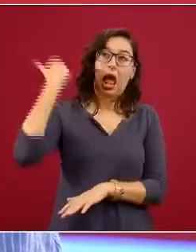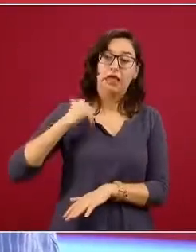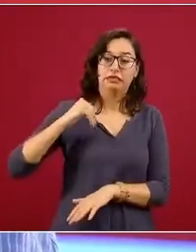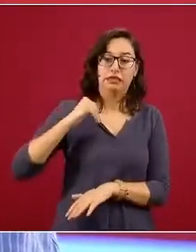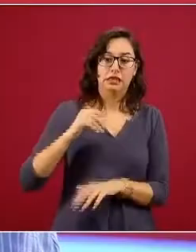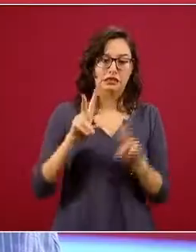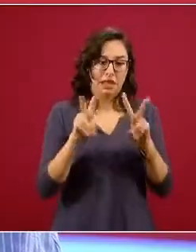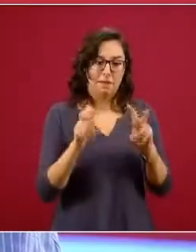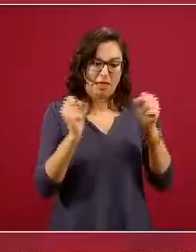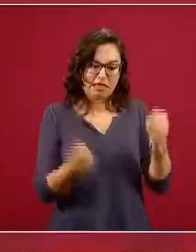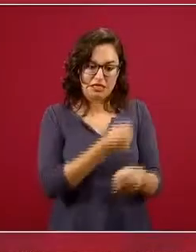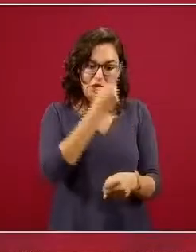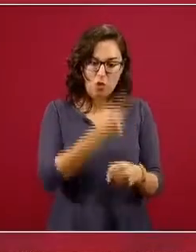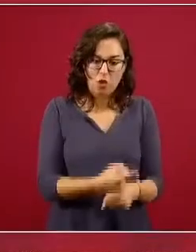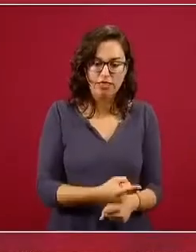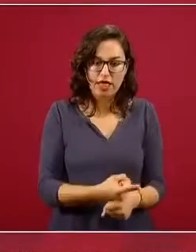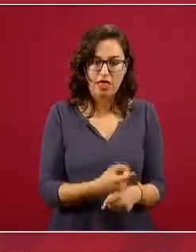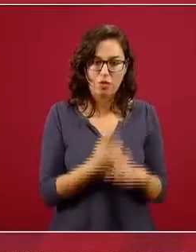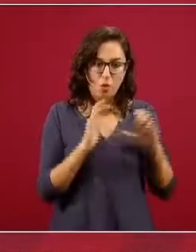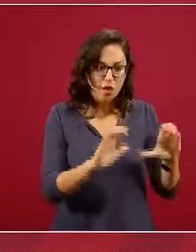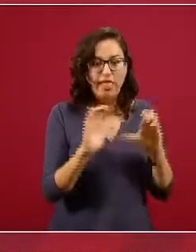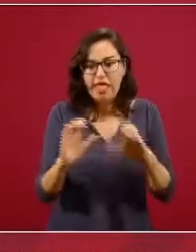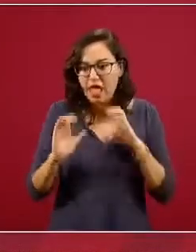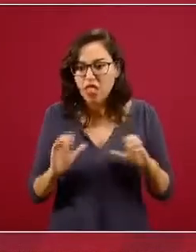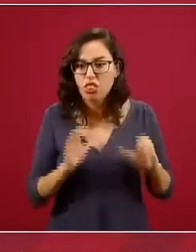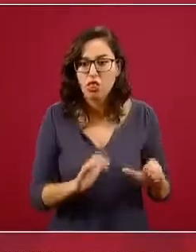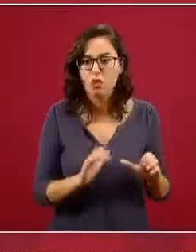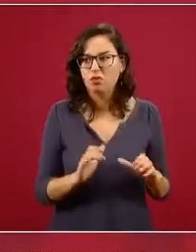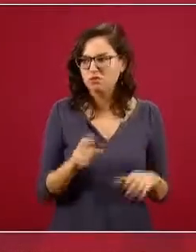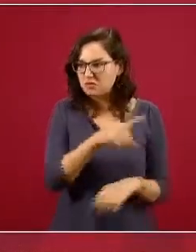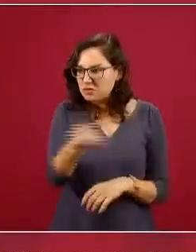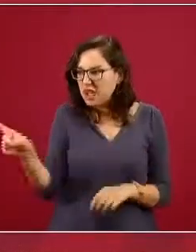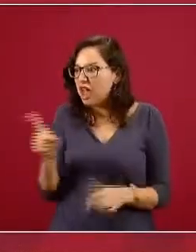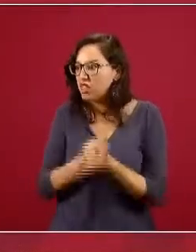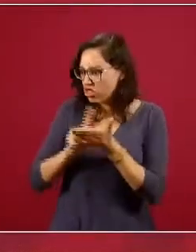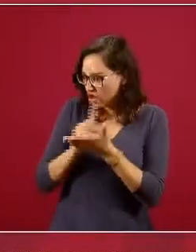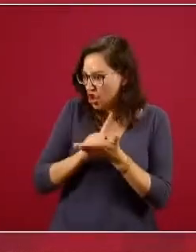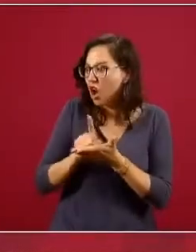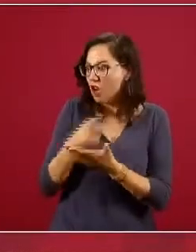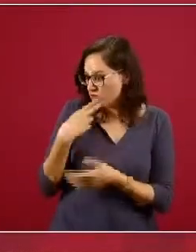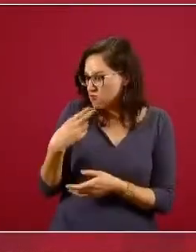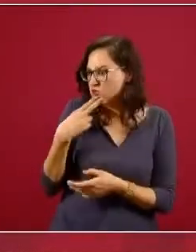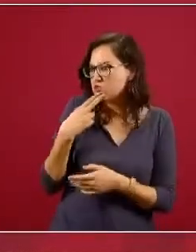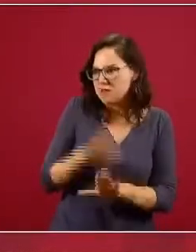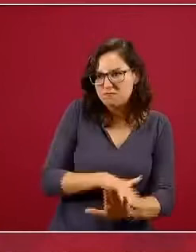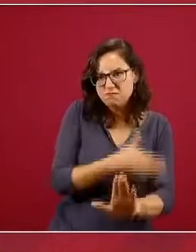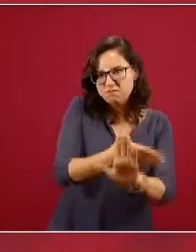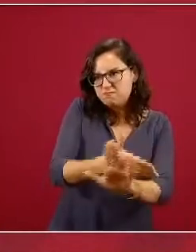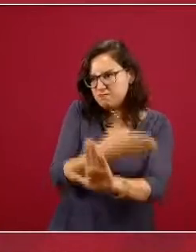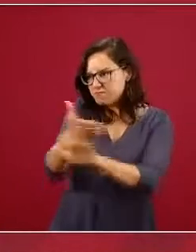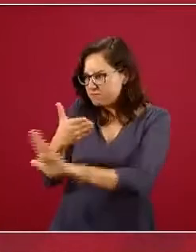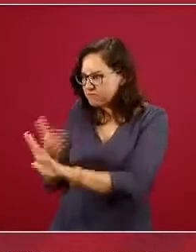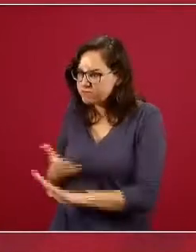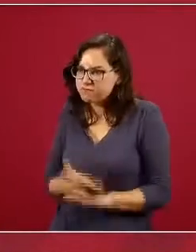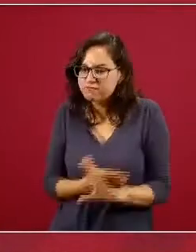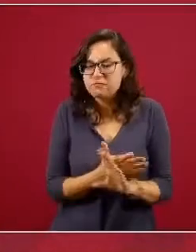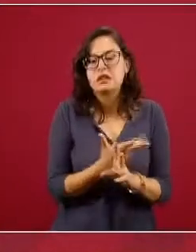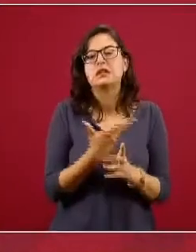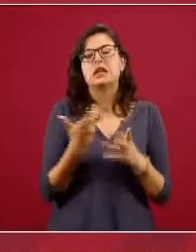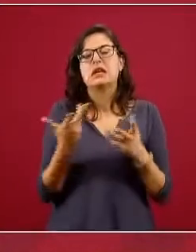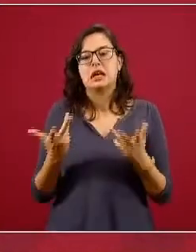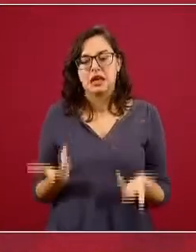de seguridad pública y de persecución de la oferta de